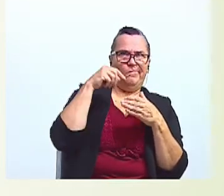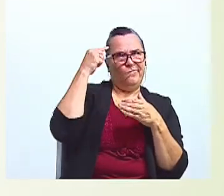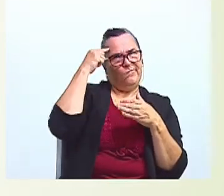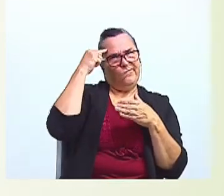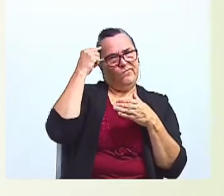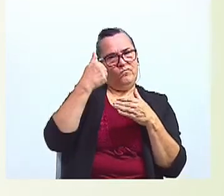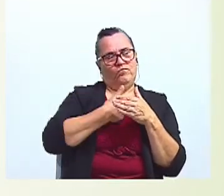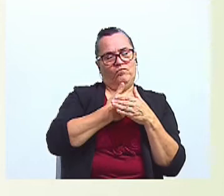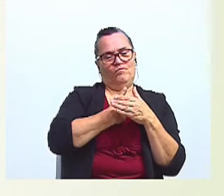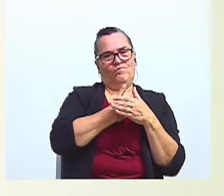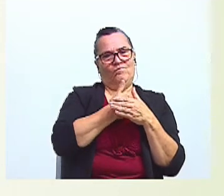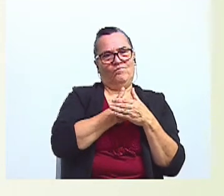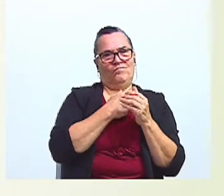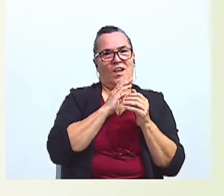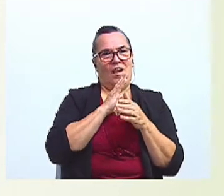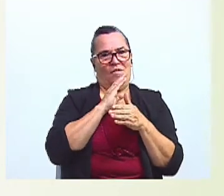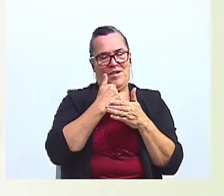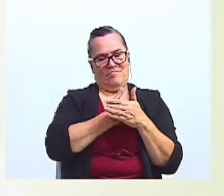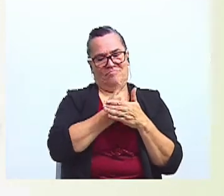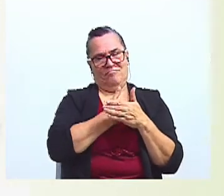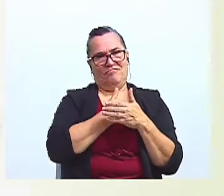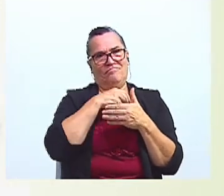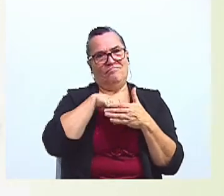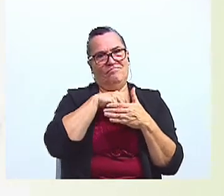ella misma.